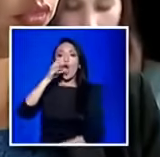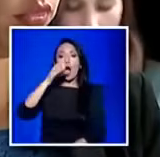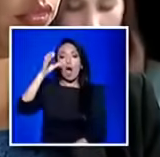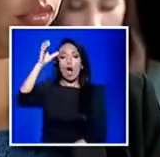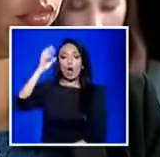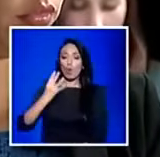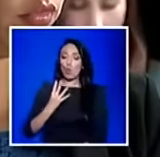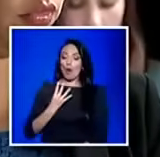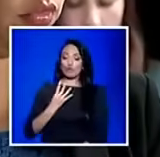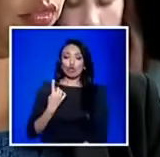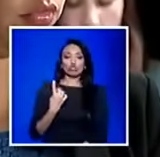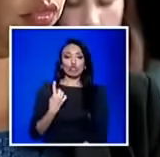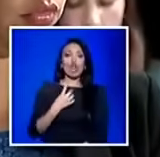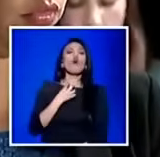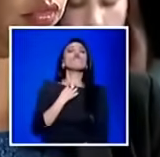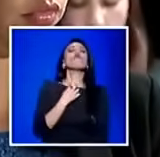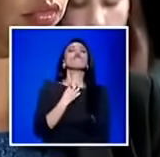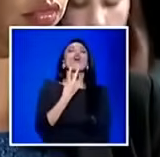solistas.